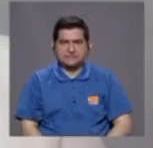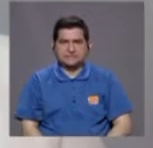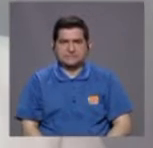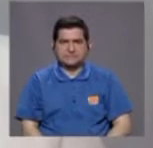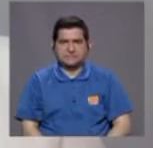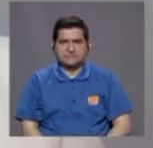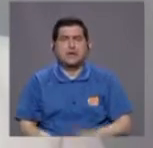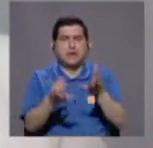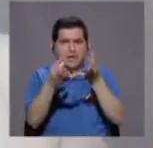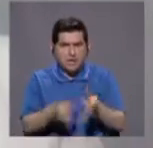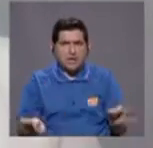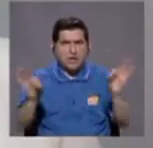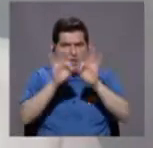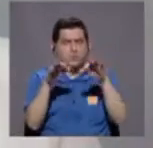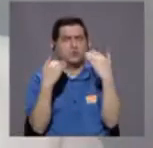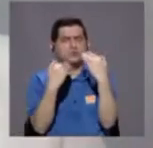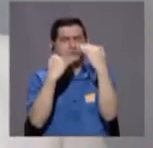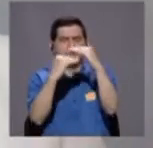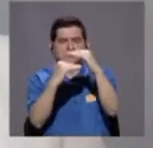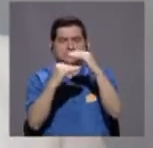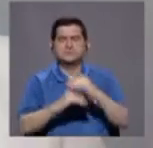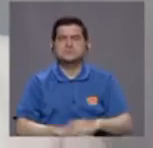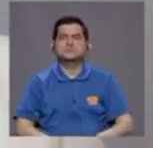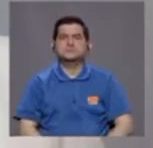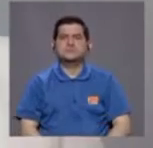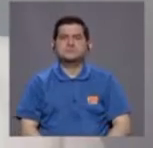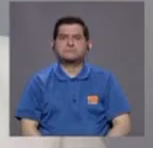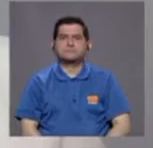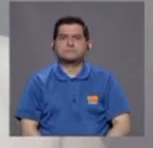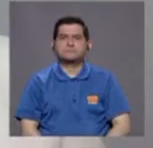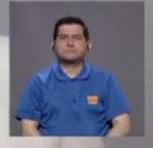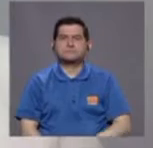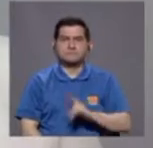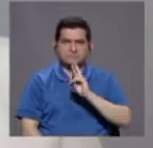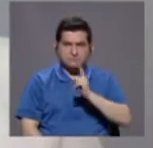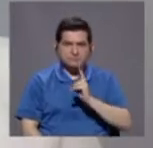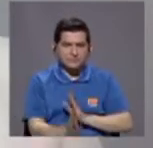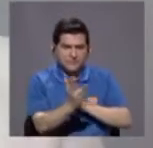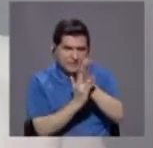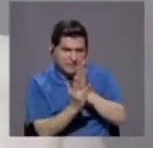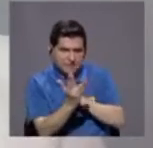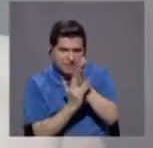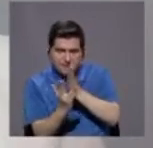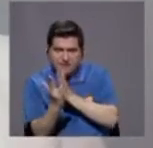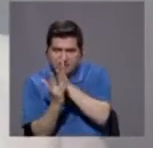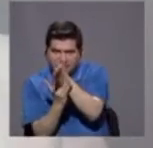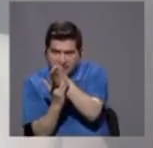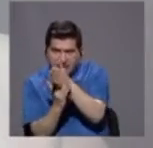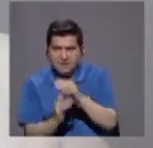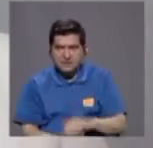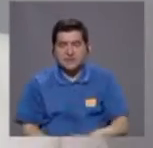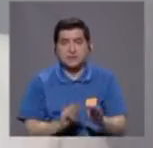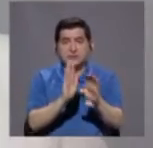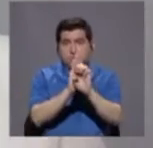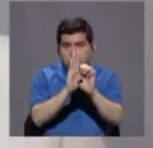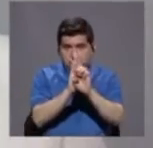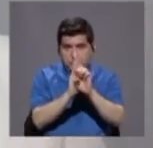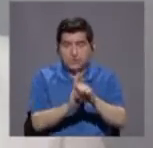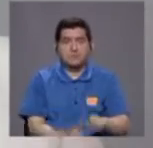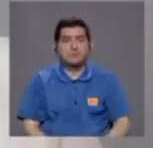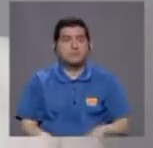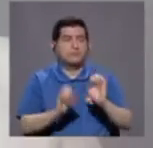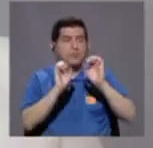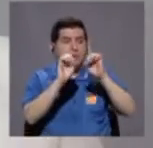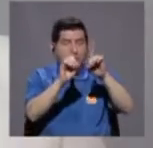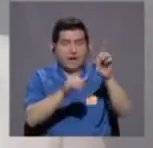tuvo una importante limitación, y es que realmente el acceso, por ejemplo, a la